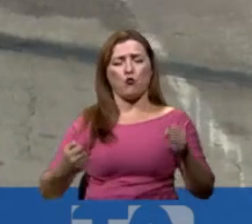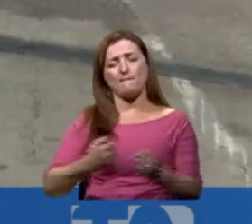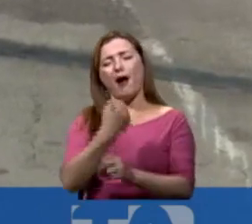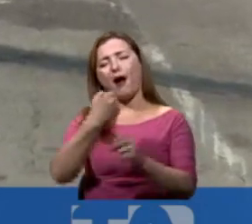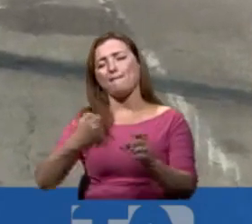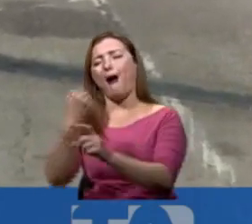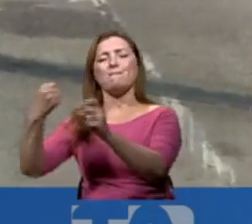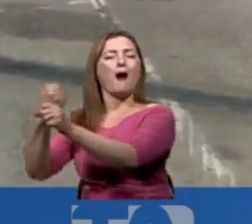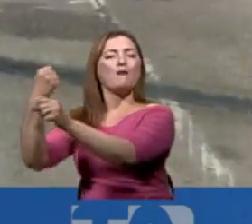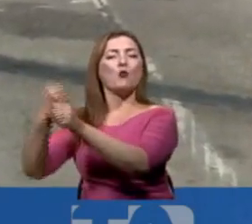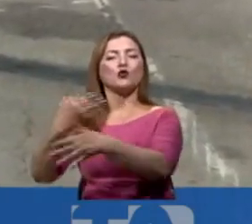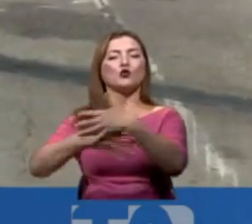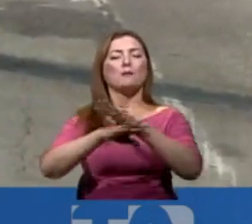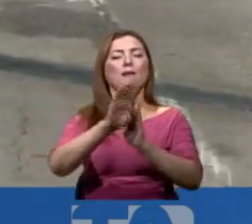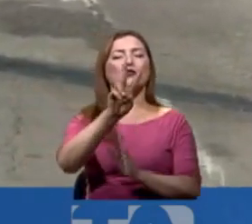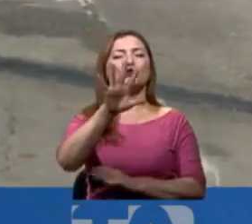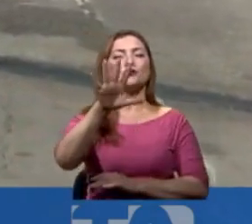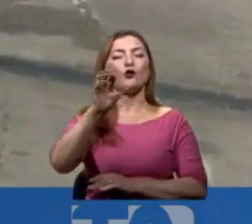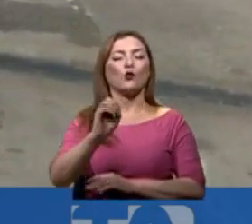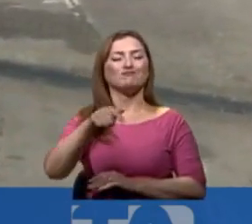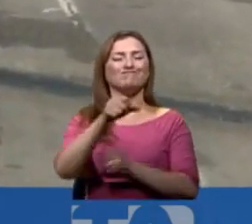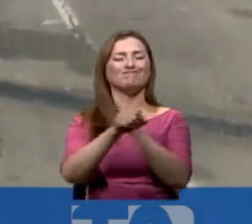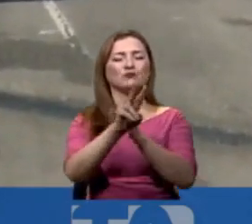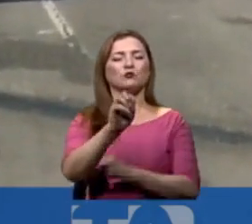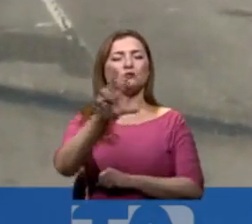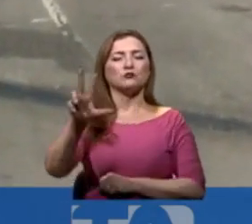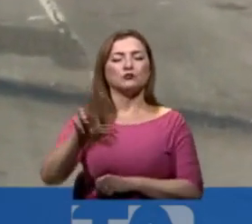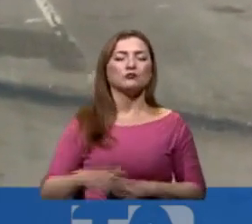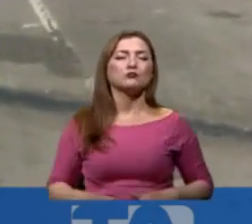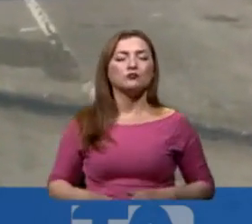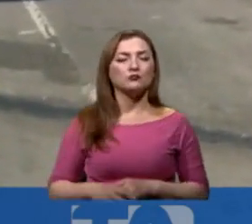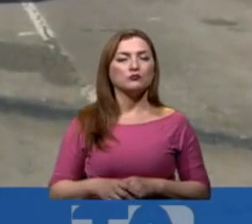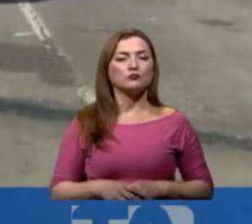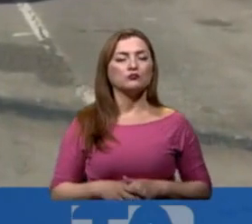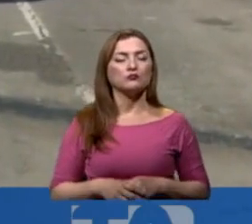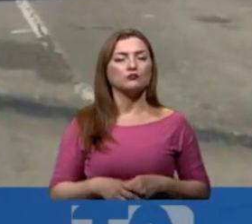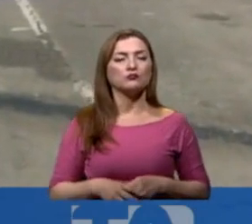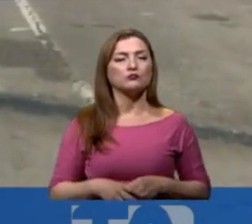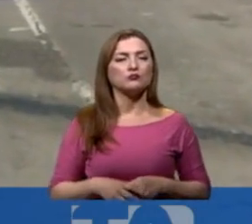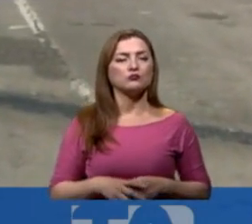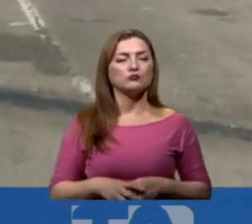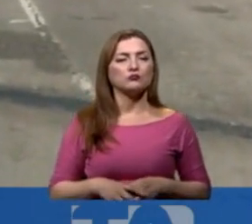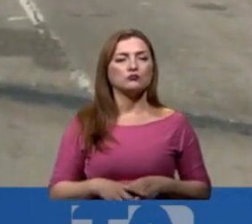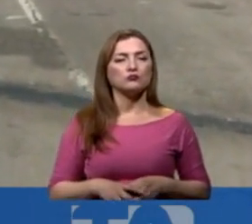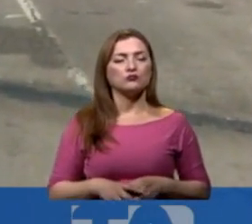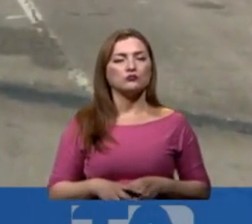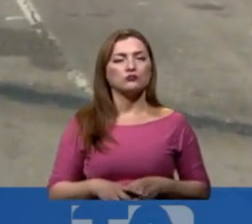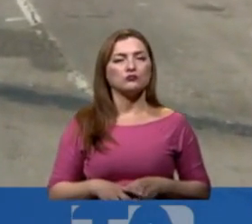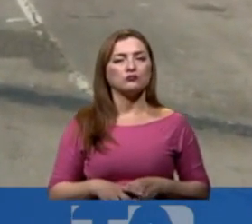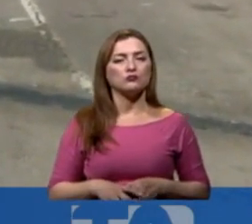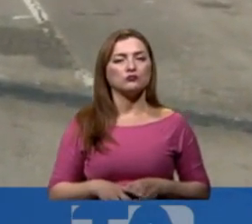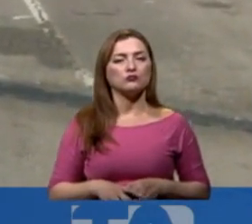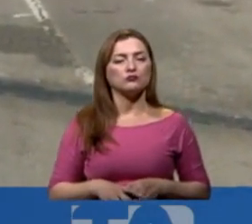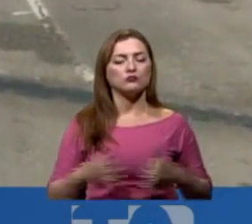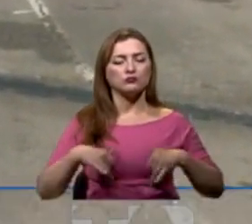de 250 accidentes que se han generado, que se han registrado en este año acá en la avenida Simón Bolívar. Con